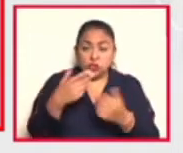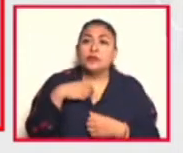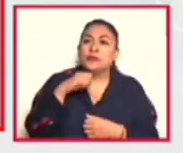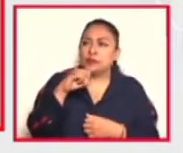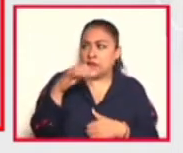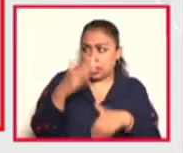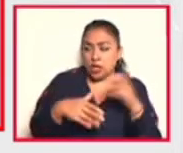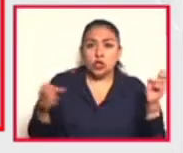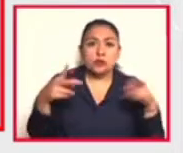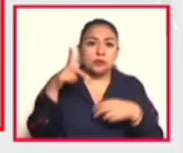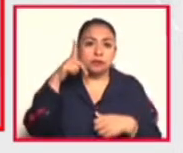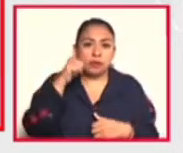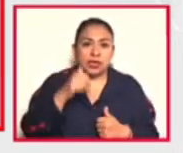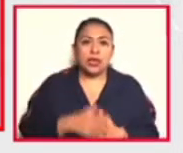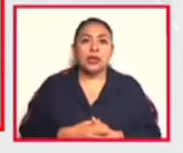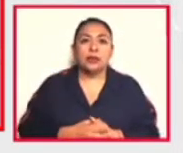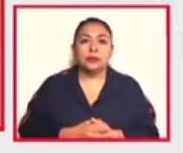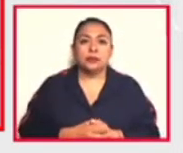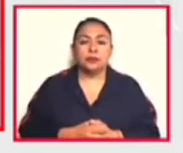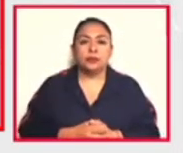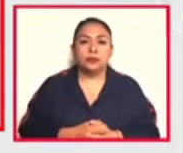vemos mañana. Hasta mañana.